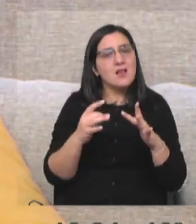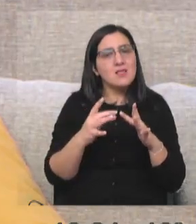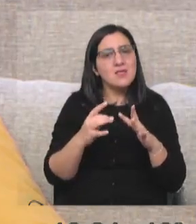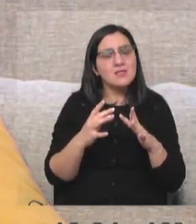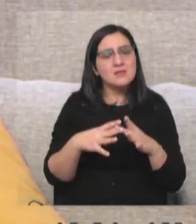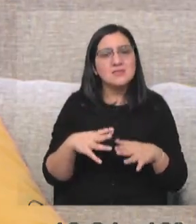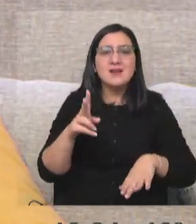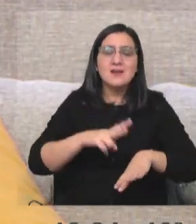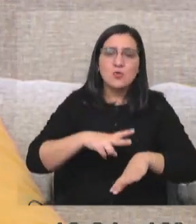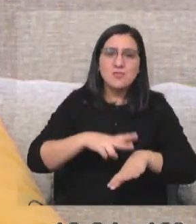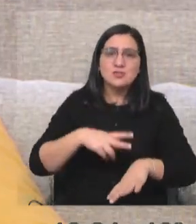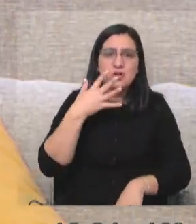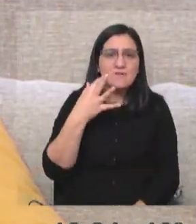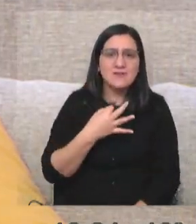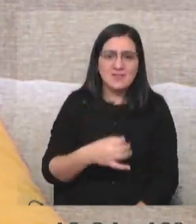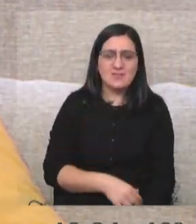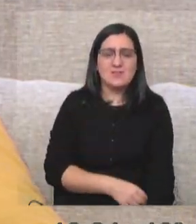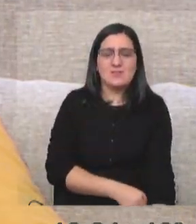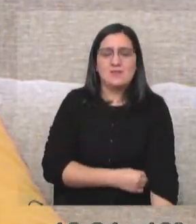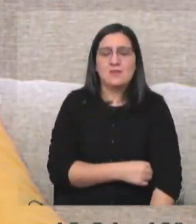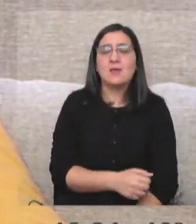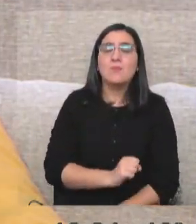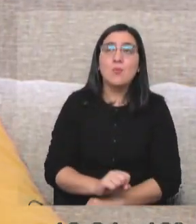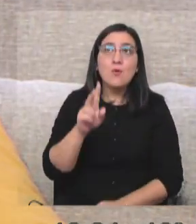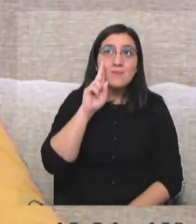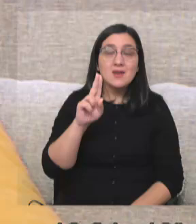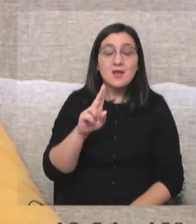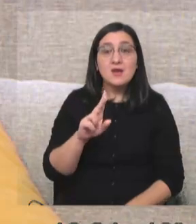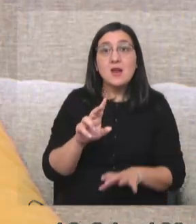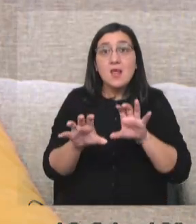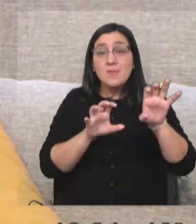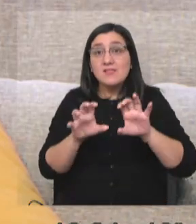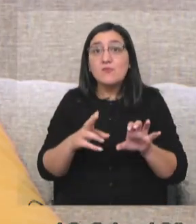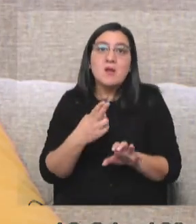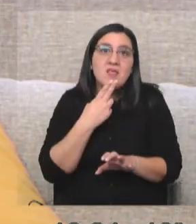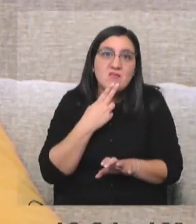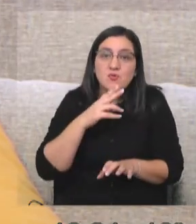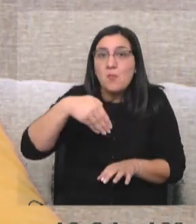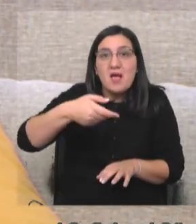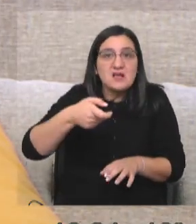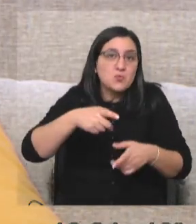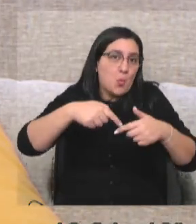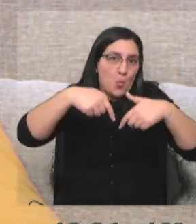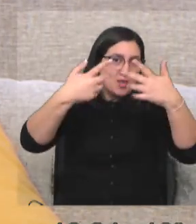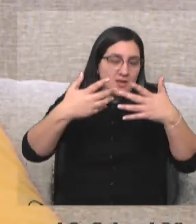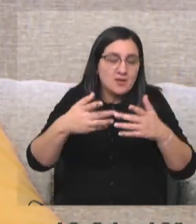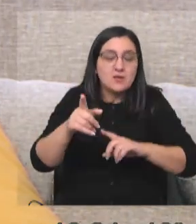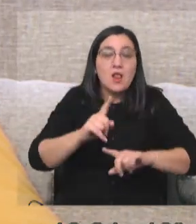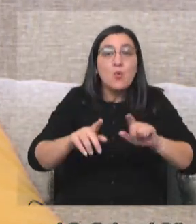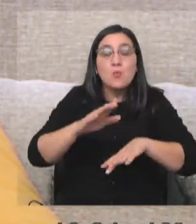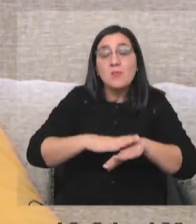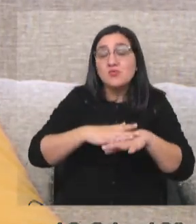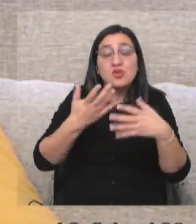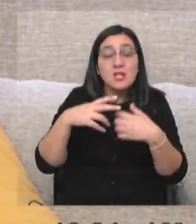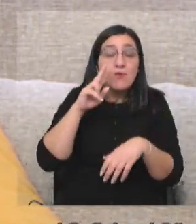que sean recomendaciones. De eso que podemos encontrar en las plataformas y a lo mejor no sabemos o no nos acordamos, o en su momento fue moda y no quisimos ver.